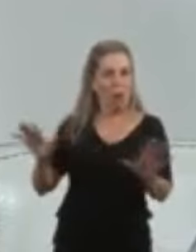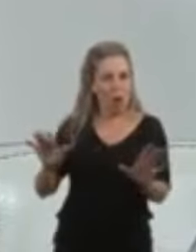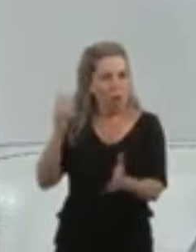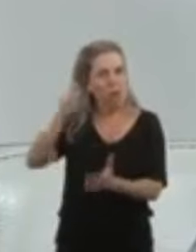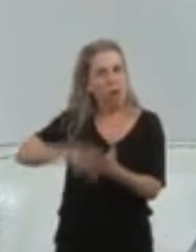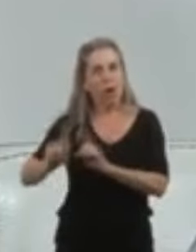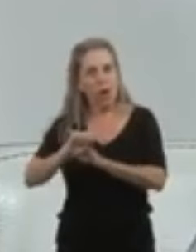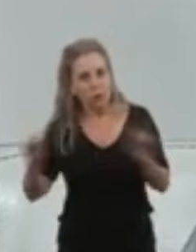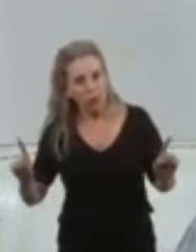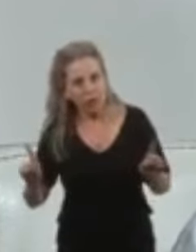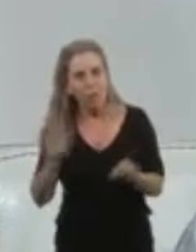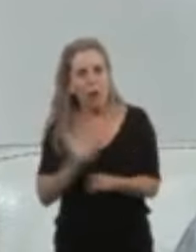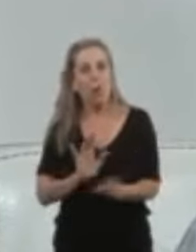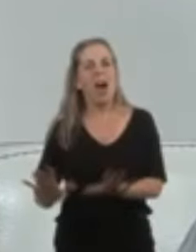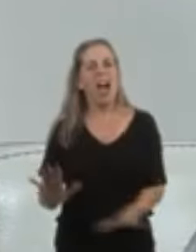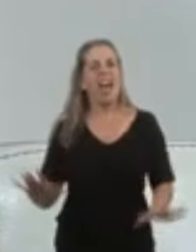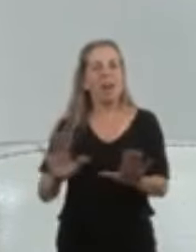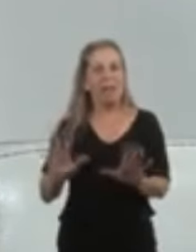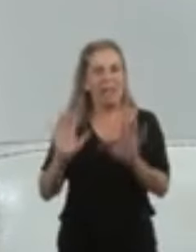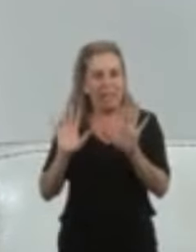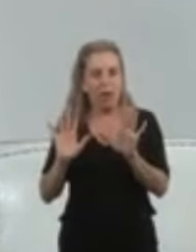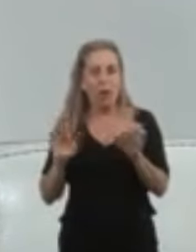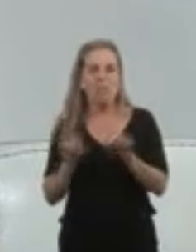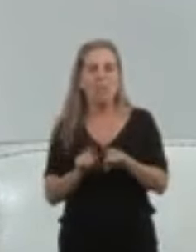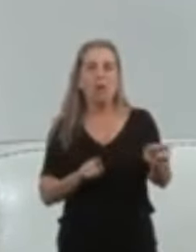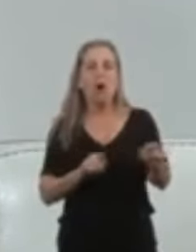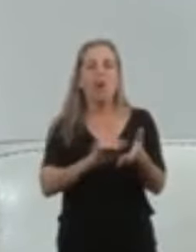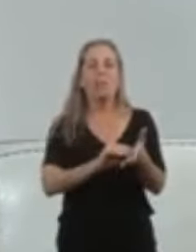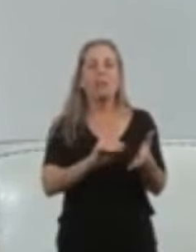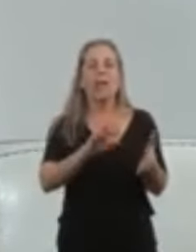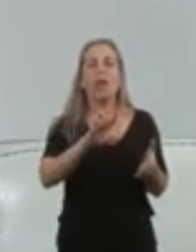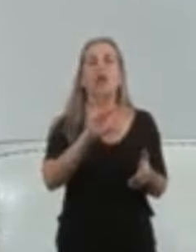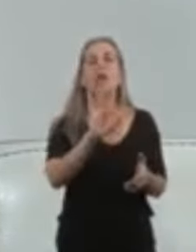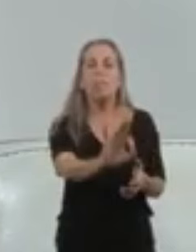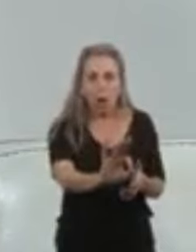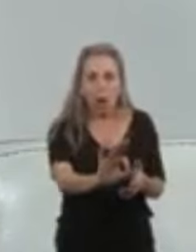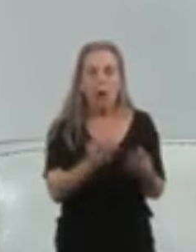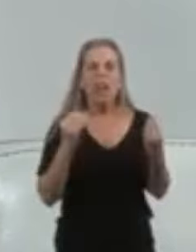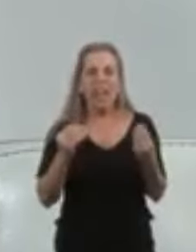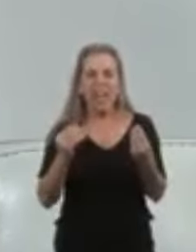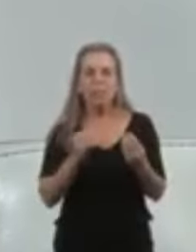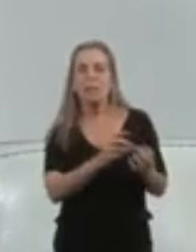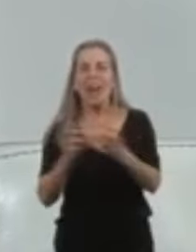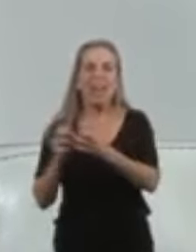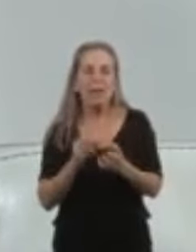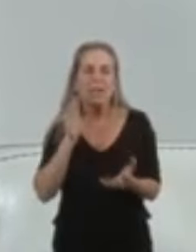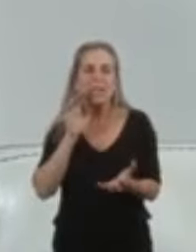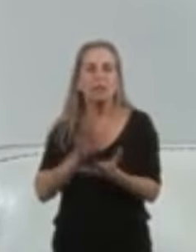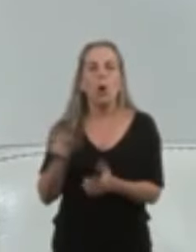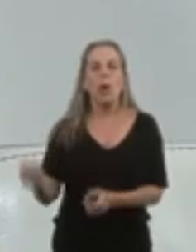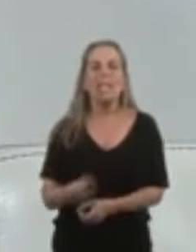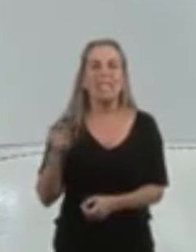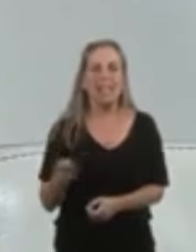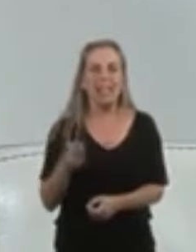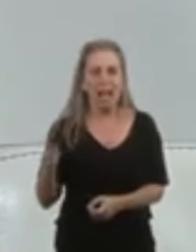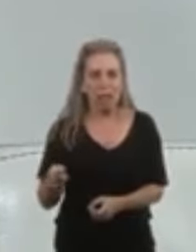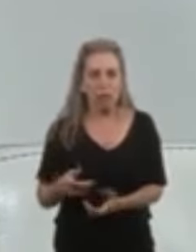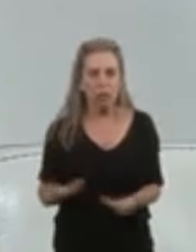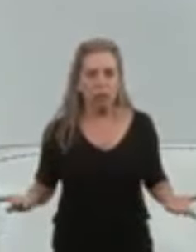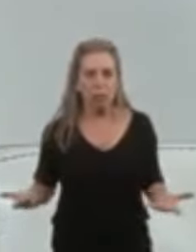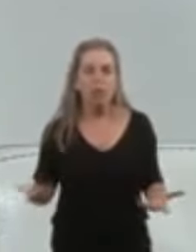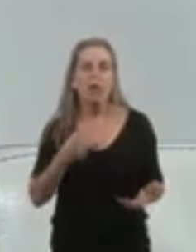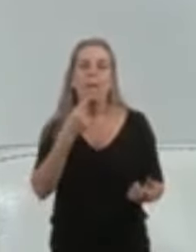los diputados del Pro es el proyecto para modificar la elección en sindicatos e quería